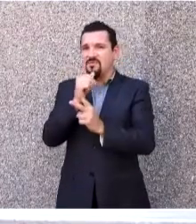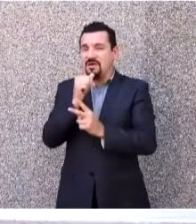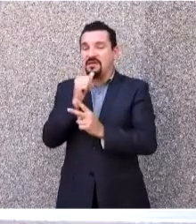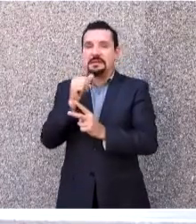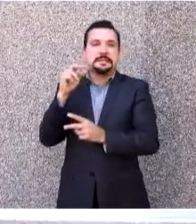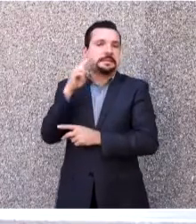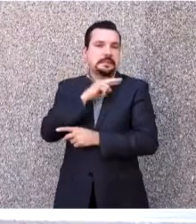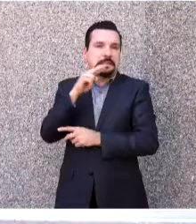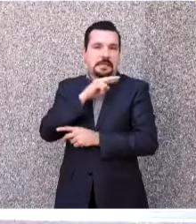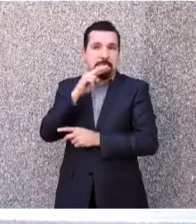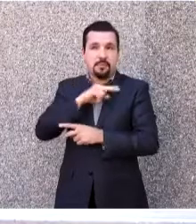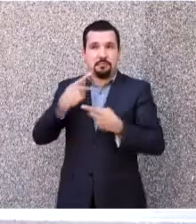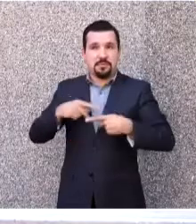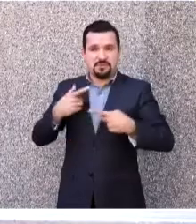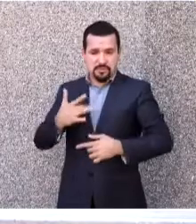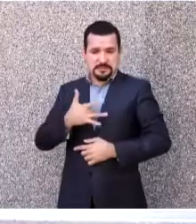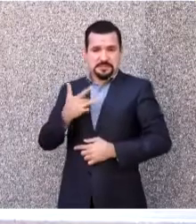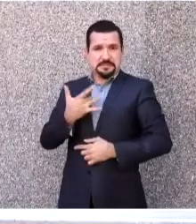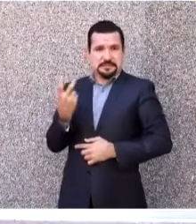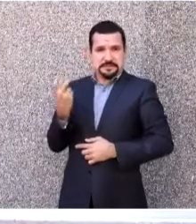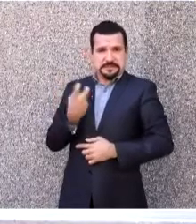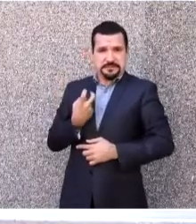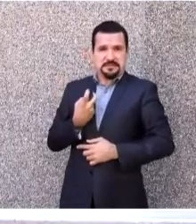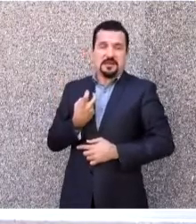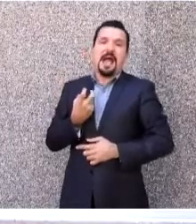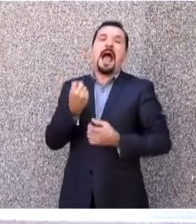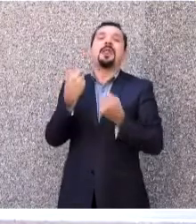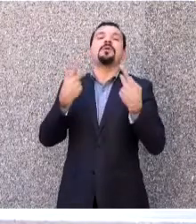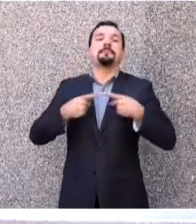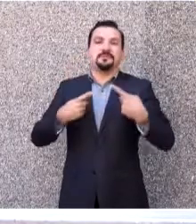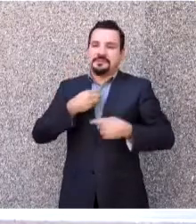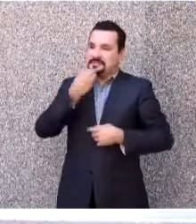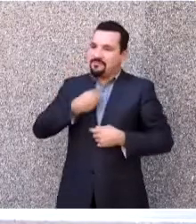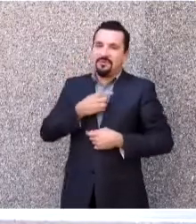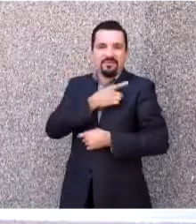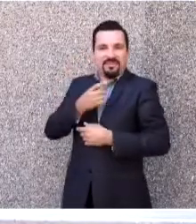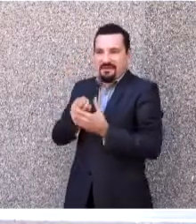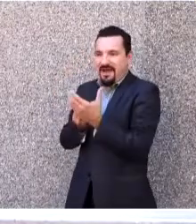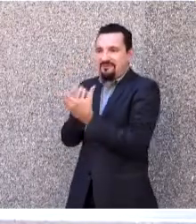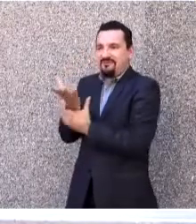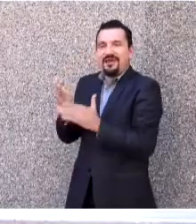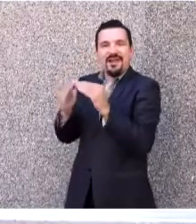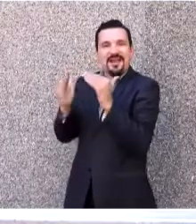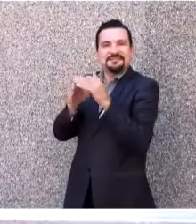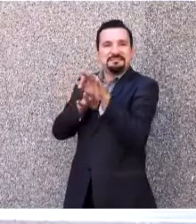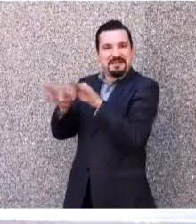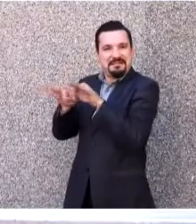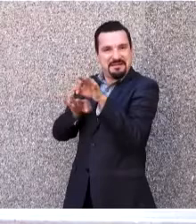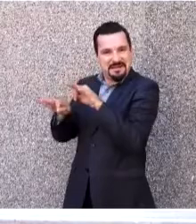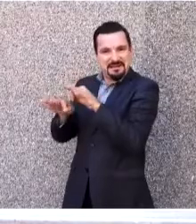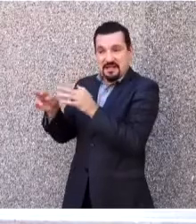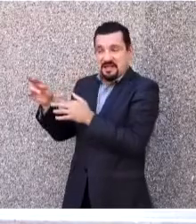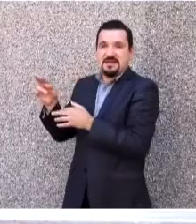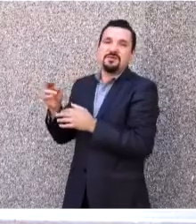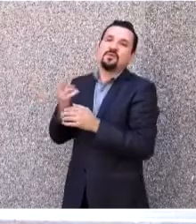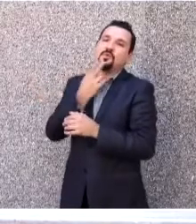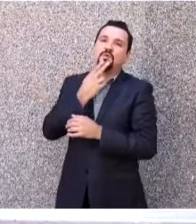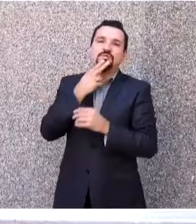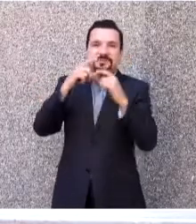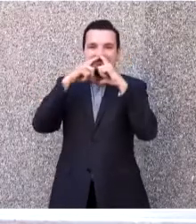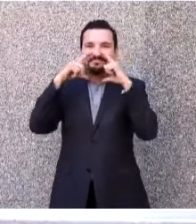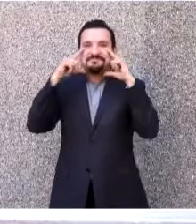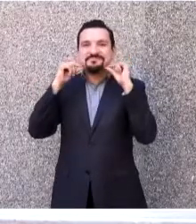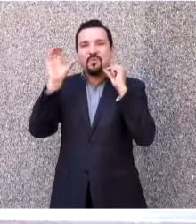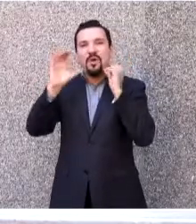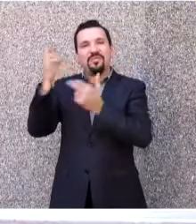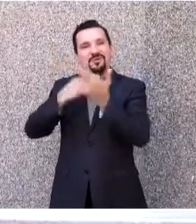es conveniente que la gente que por necesidad esté saliendo a trabajar, debe usar un cubrebocas al regresar